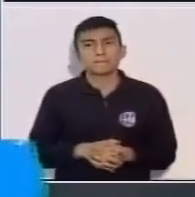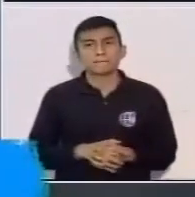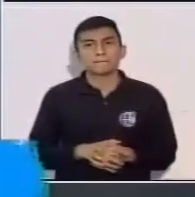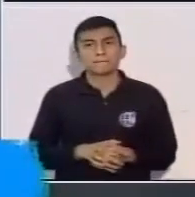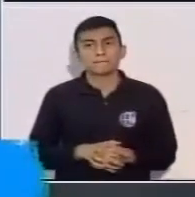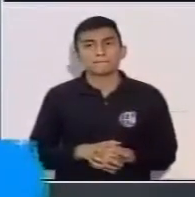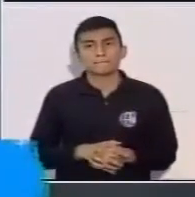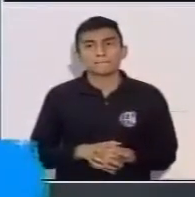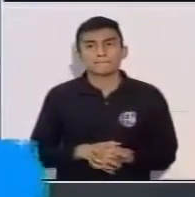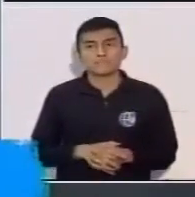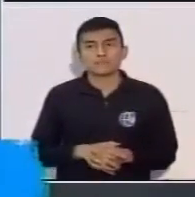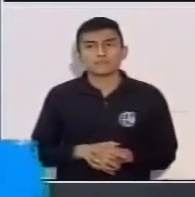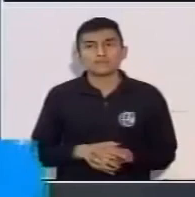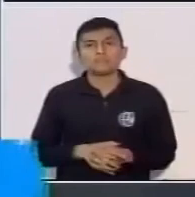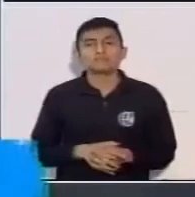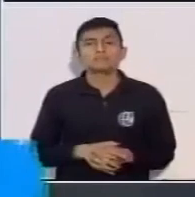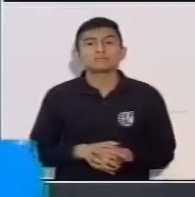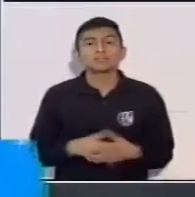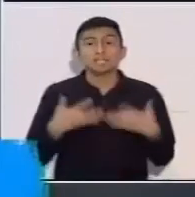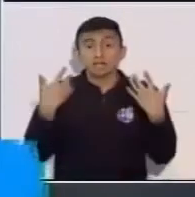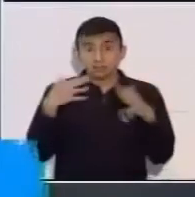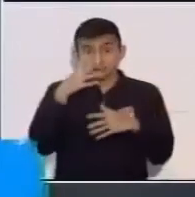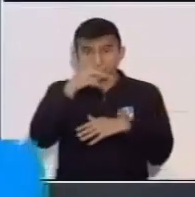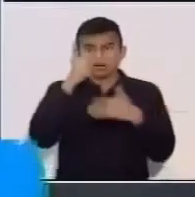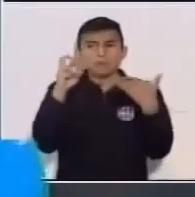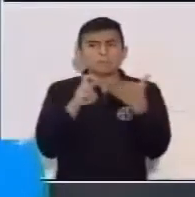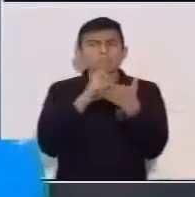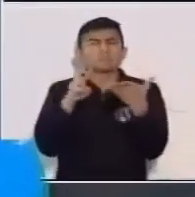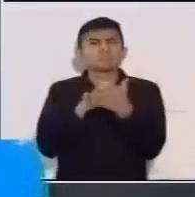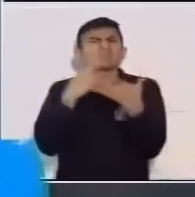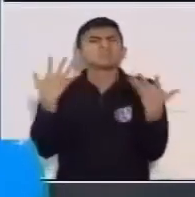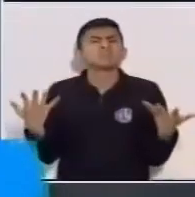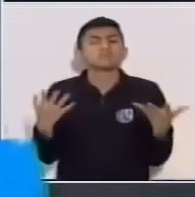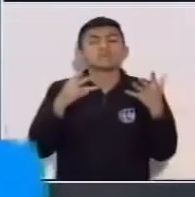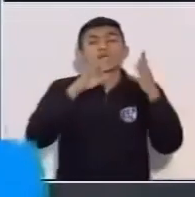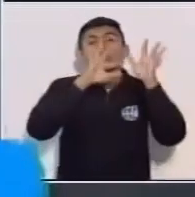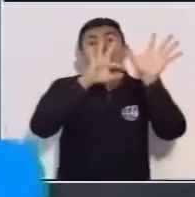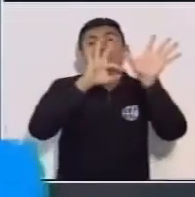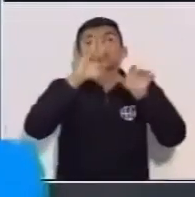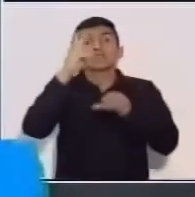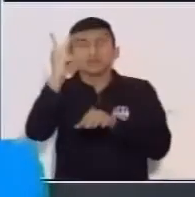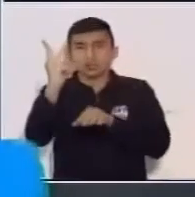Consíganla. Y vayan a la página 82.